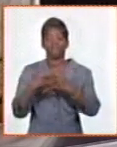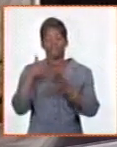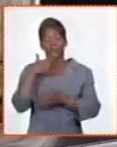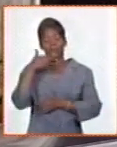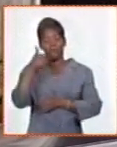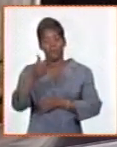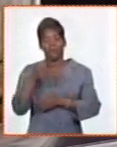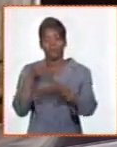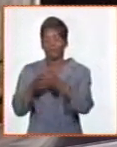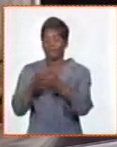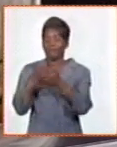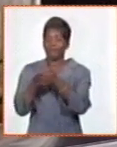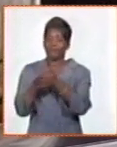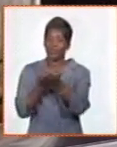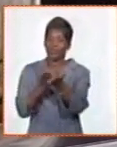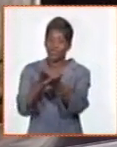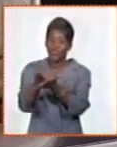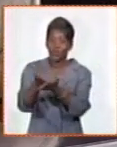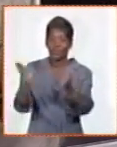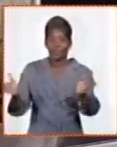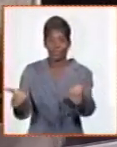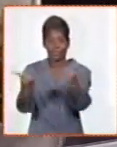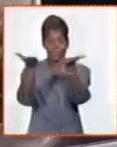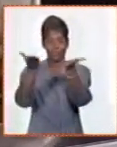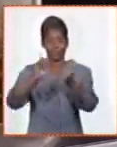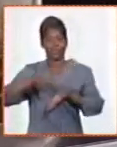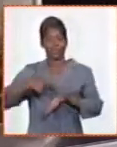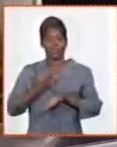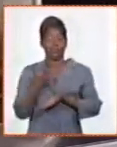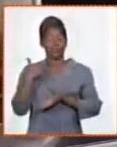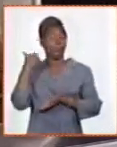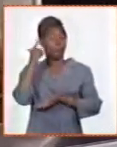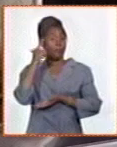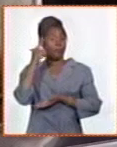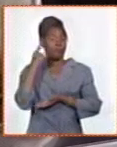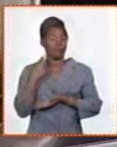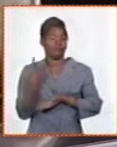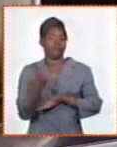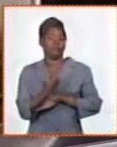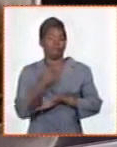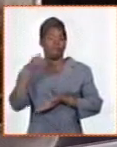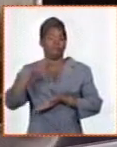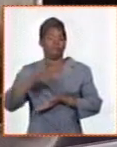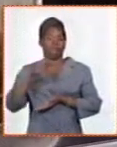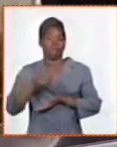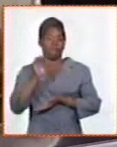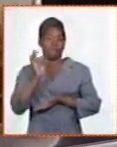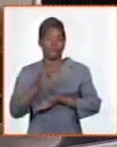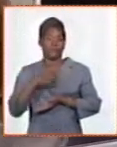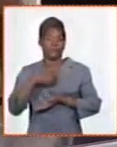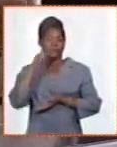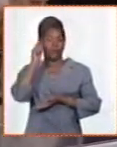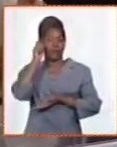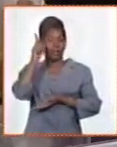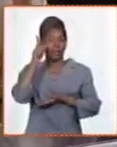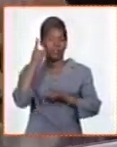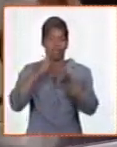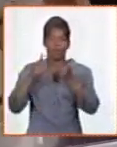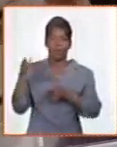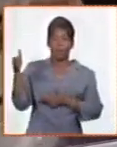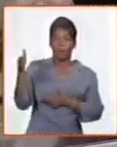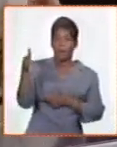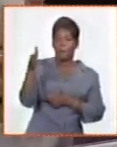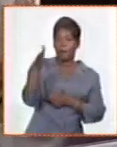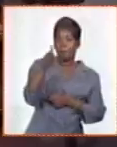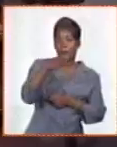seguir haciendo. Y eso es lo que realmente creo que todos los que estamos ahí cuentan sus experiencias allá en Pinal del Río, las Colmenitas,